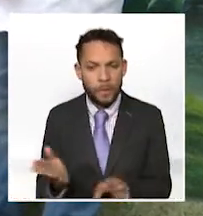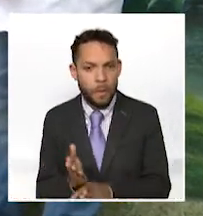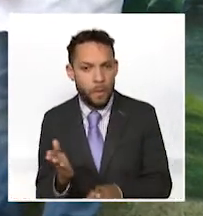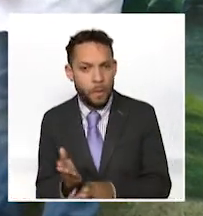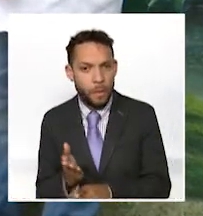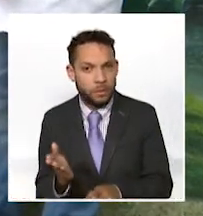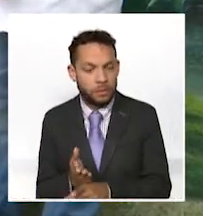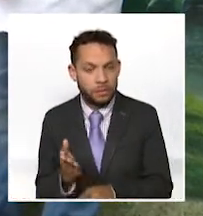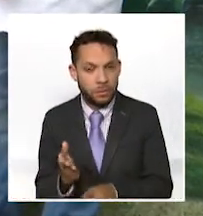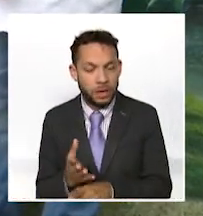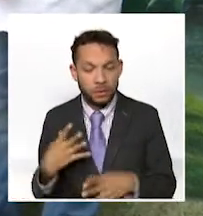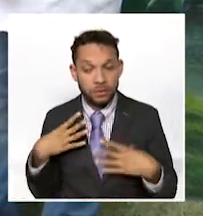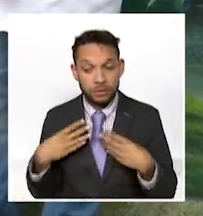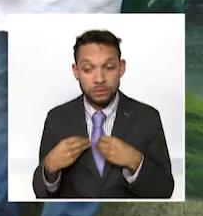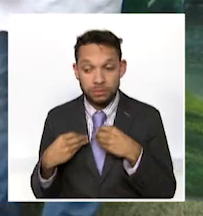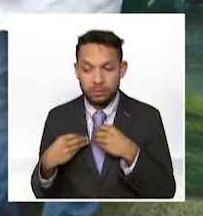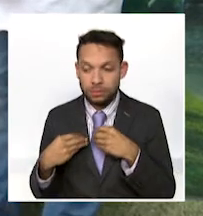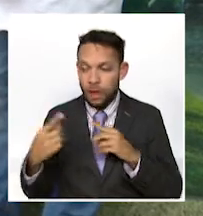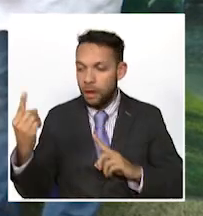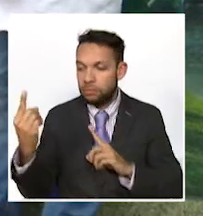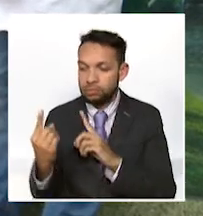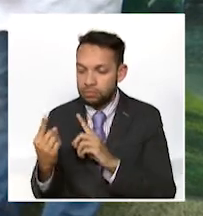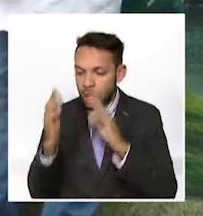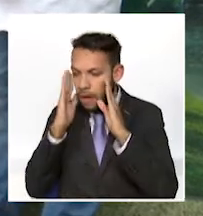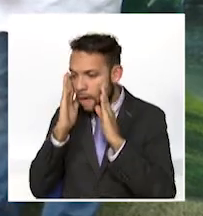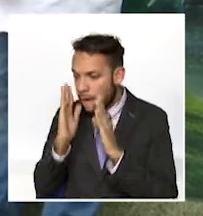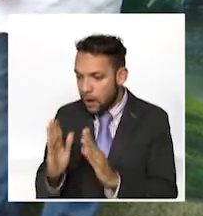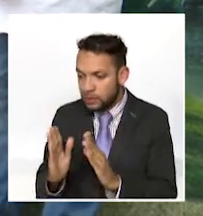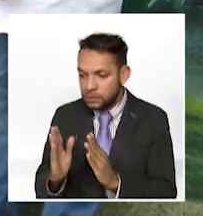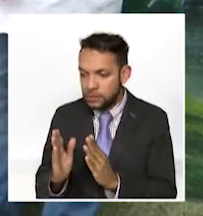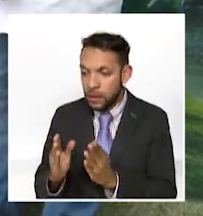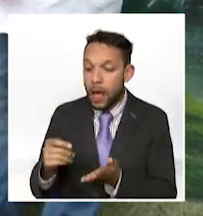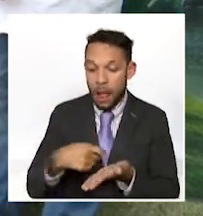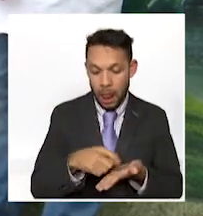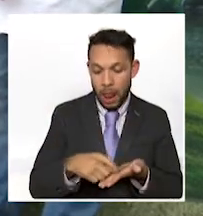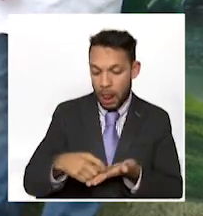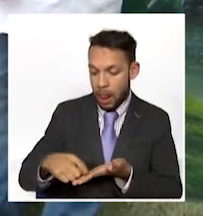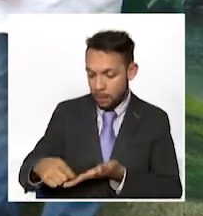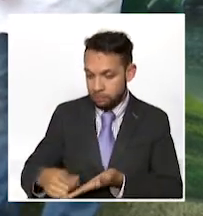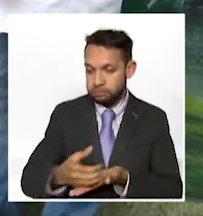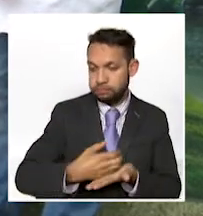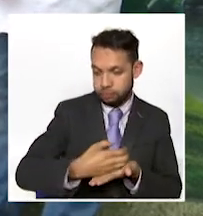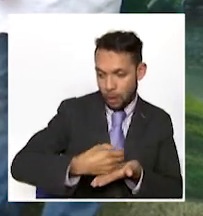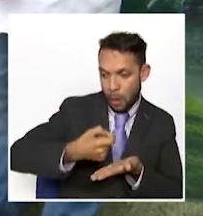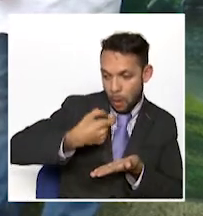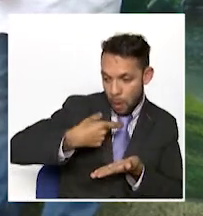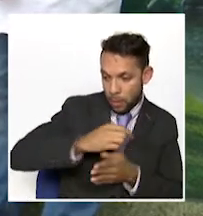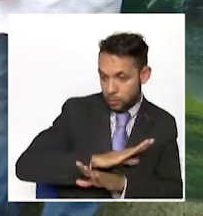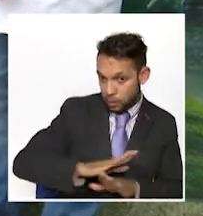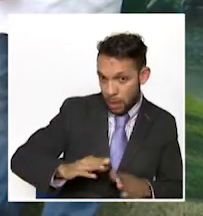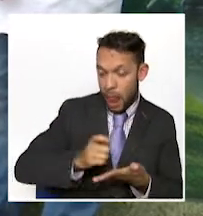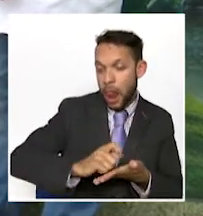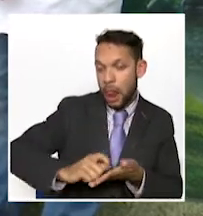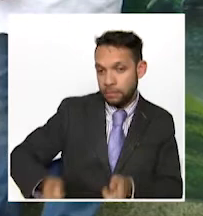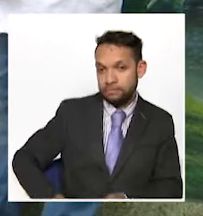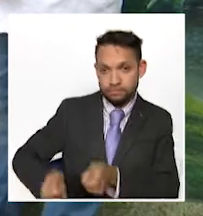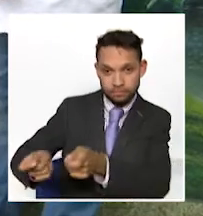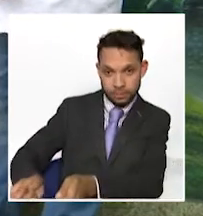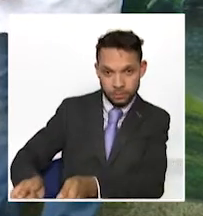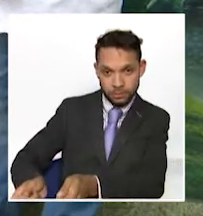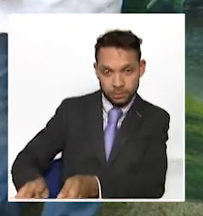no es solo los antiinflamatorios o no es solo los analgésicos que nosotros podamos darle al